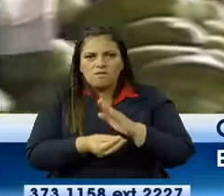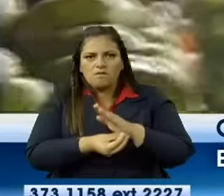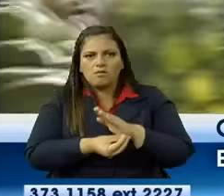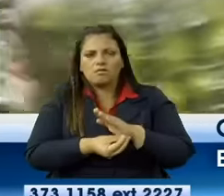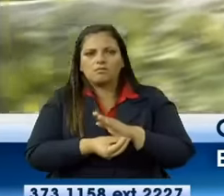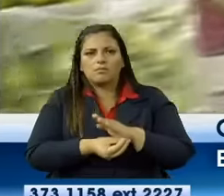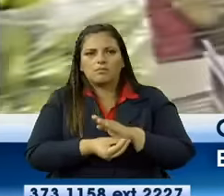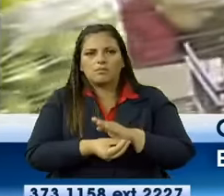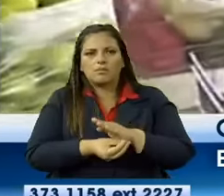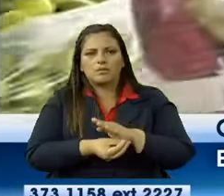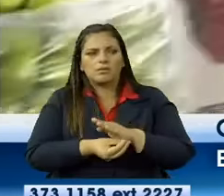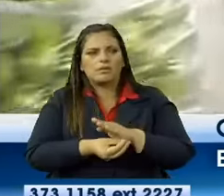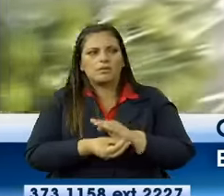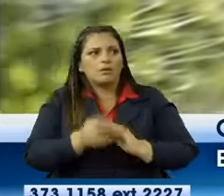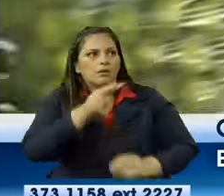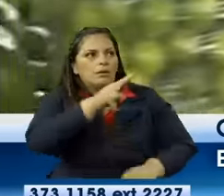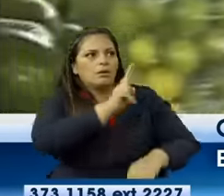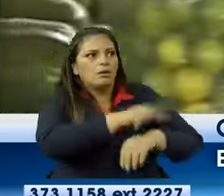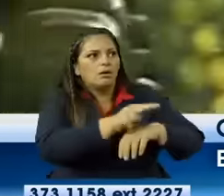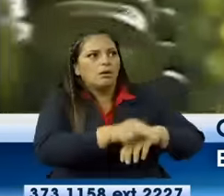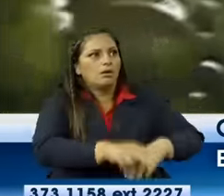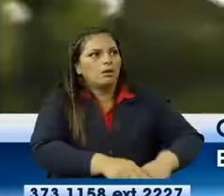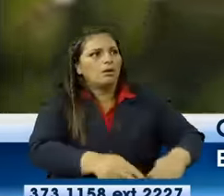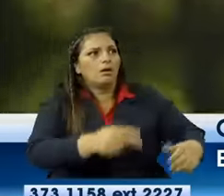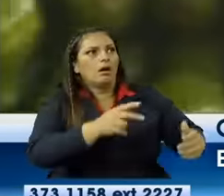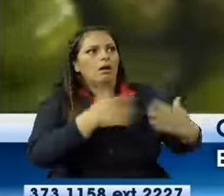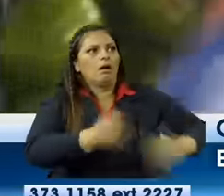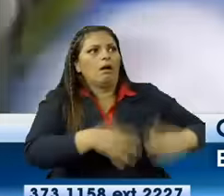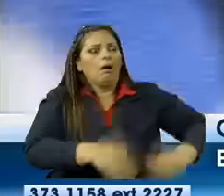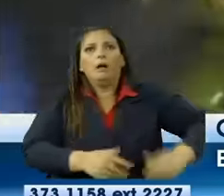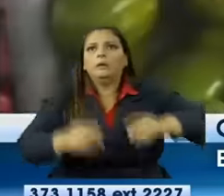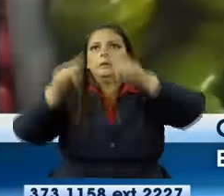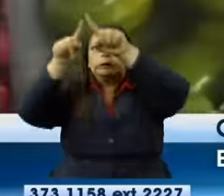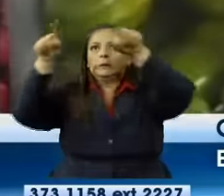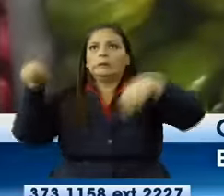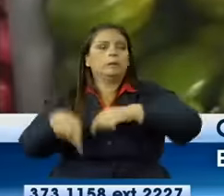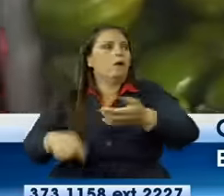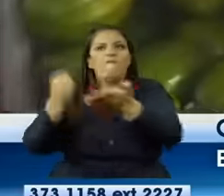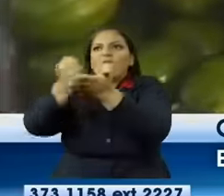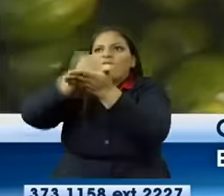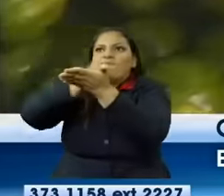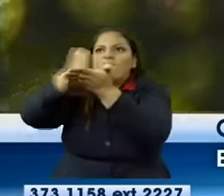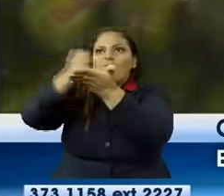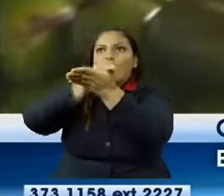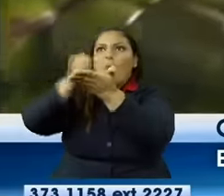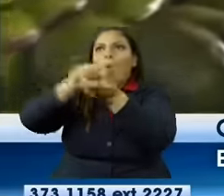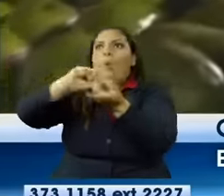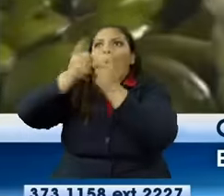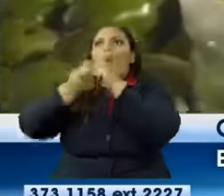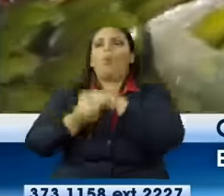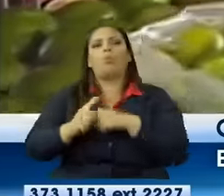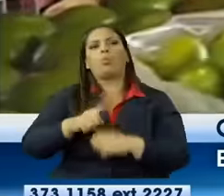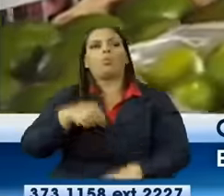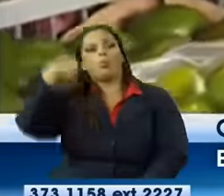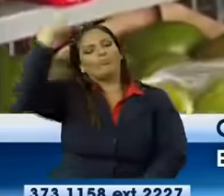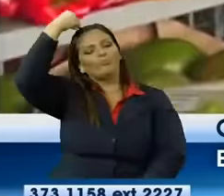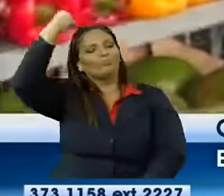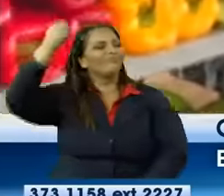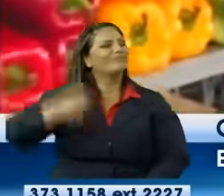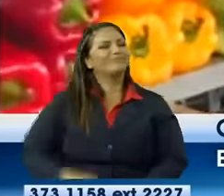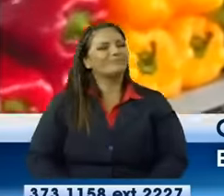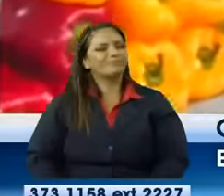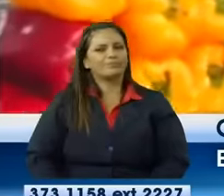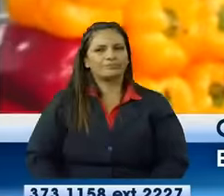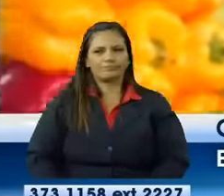sorpresa, empezaron a borrar los precios, empezaron a modificarlos y los cogimos infragantes, ¿no? Los cogimos flagrantemente realizando esa gestión.